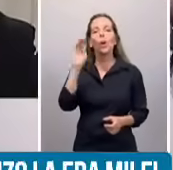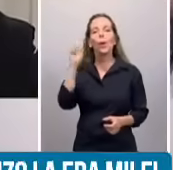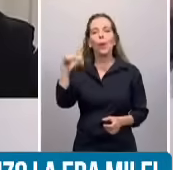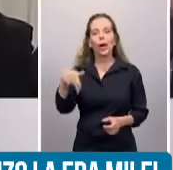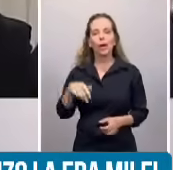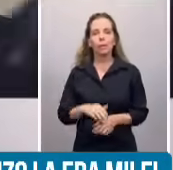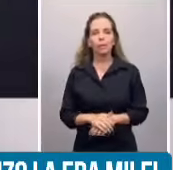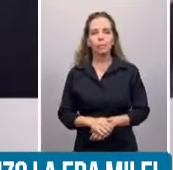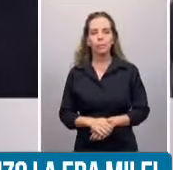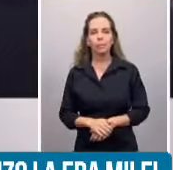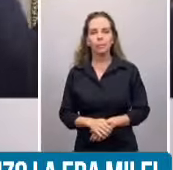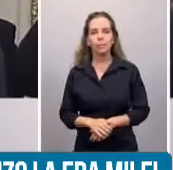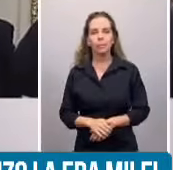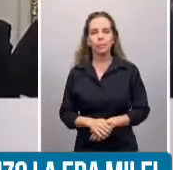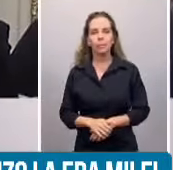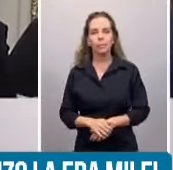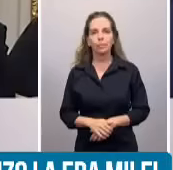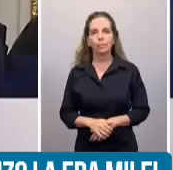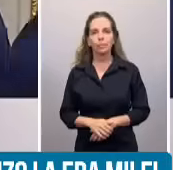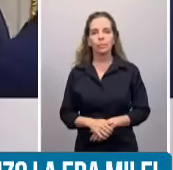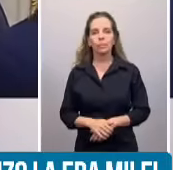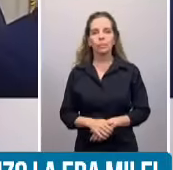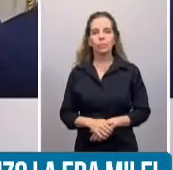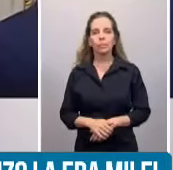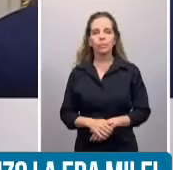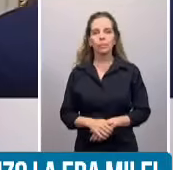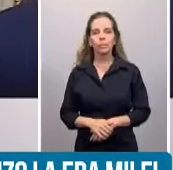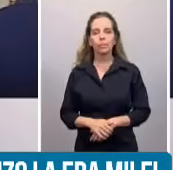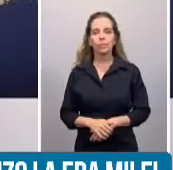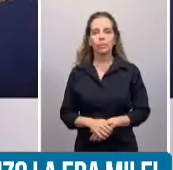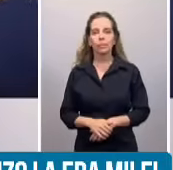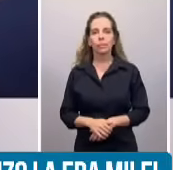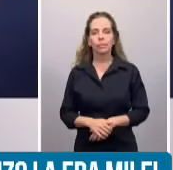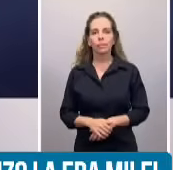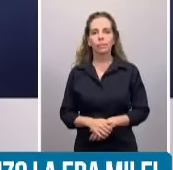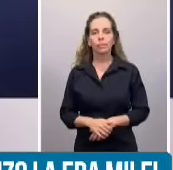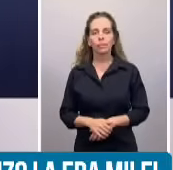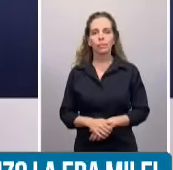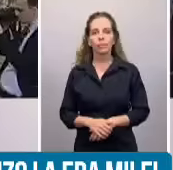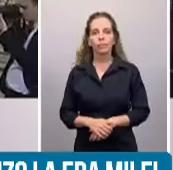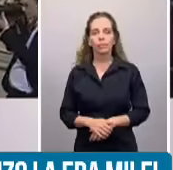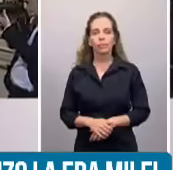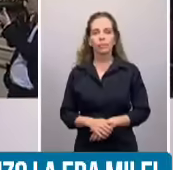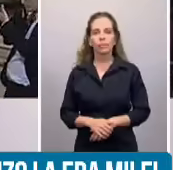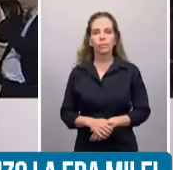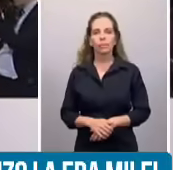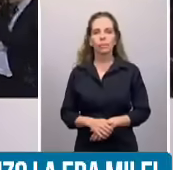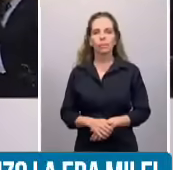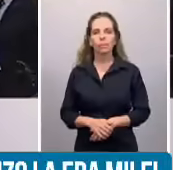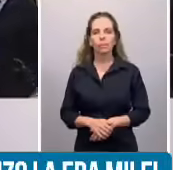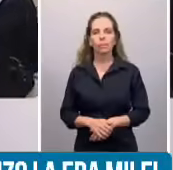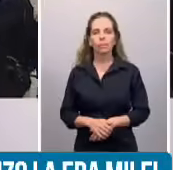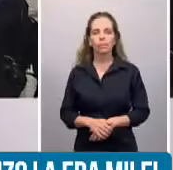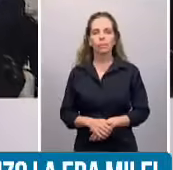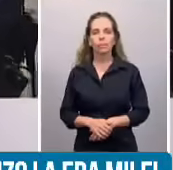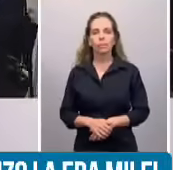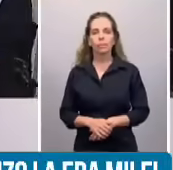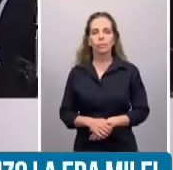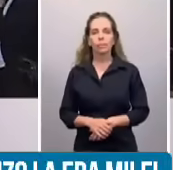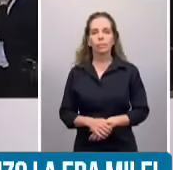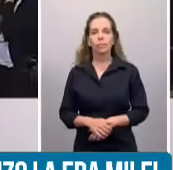invasión rusa y apoyo a, sí, Ucrania. Esto, sí, ha sido reafirmado y fortalecido por la posición del